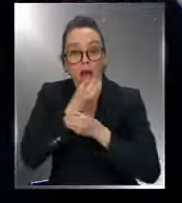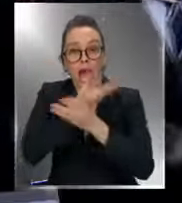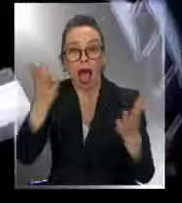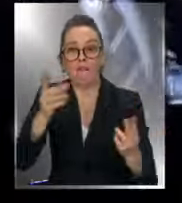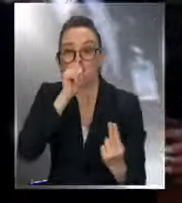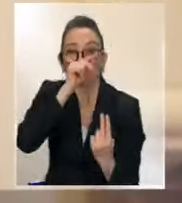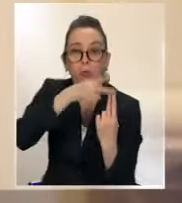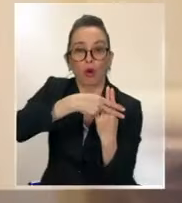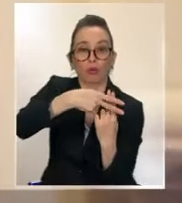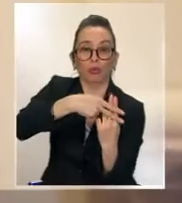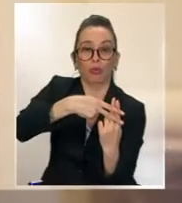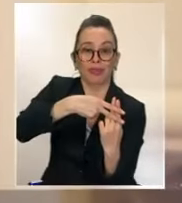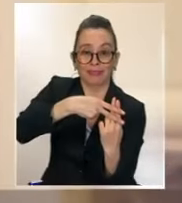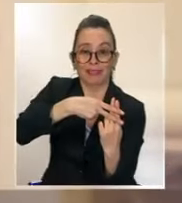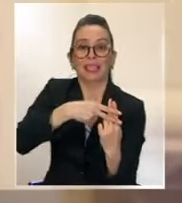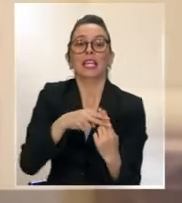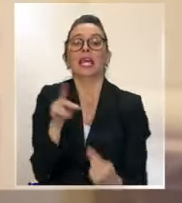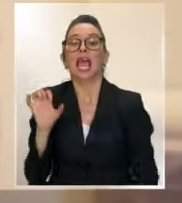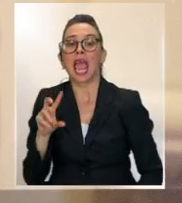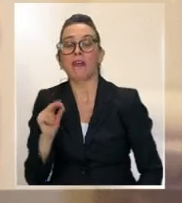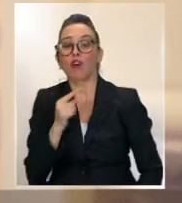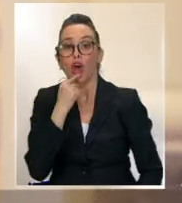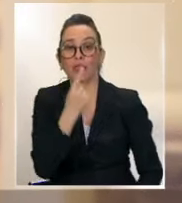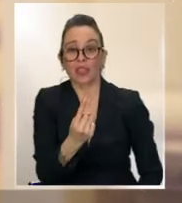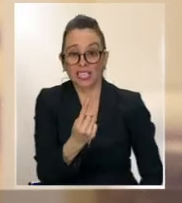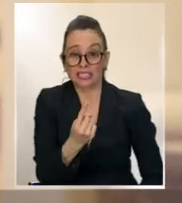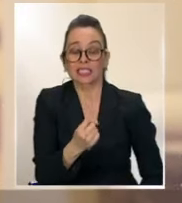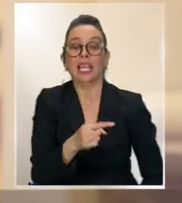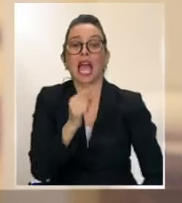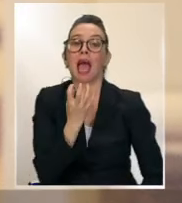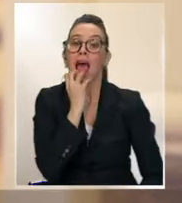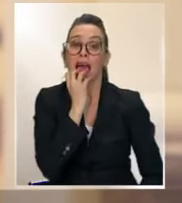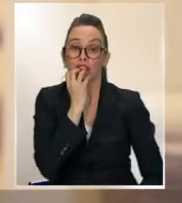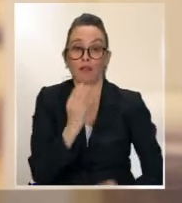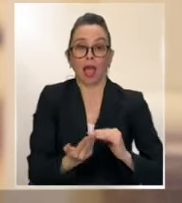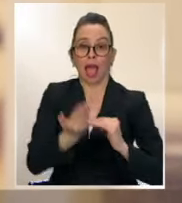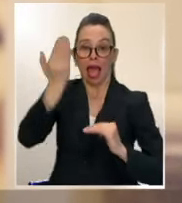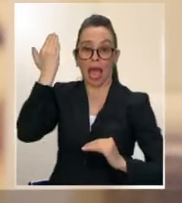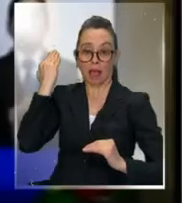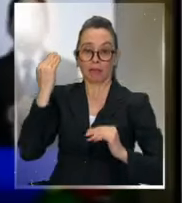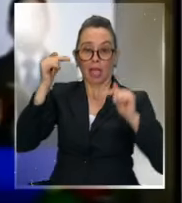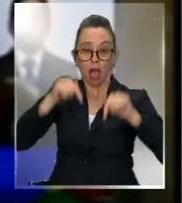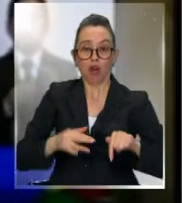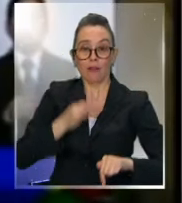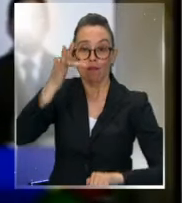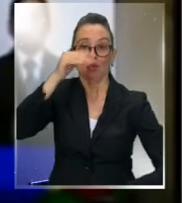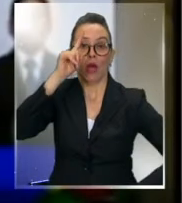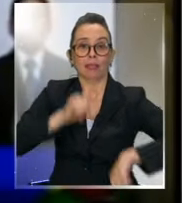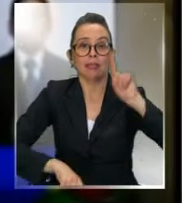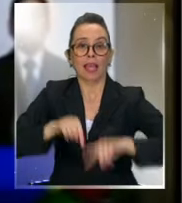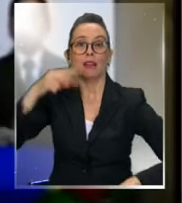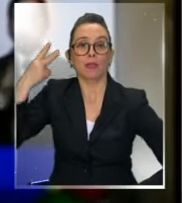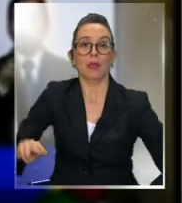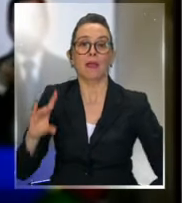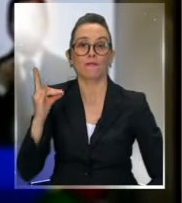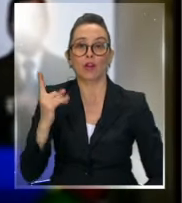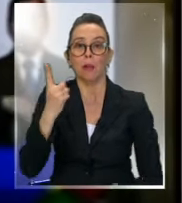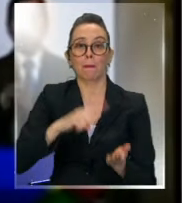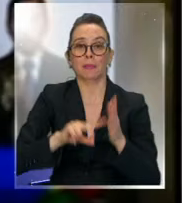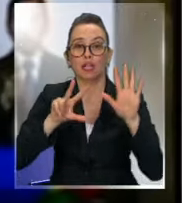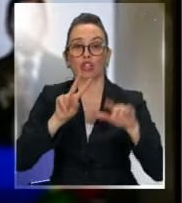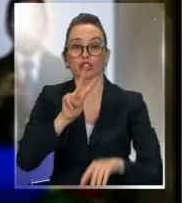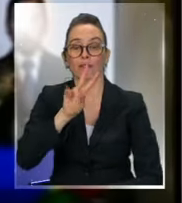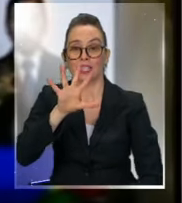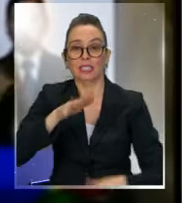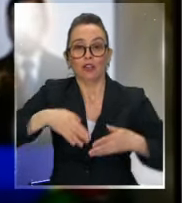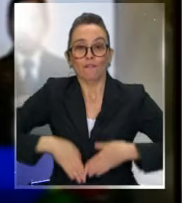sociales. Según Evo, Antofagasta es y será territorio boliviano. El año 1825, la fundación de